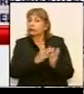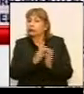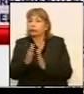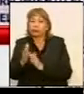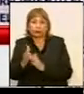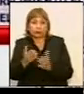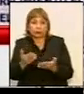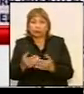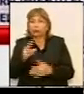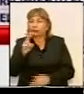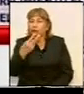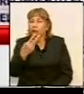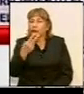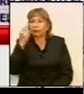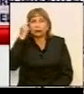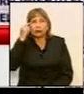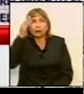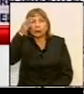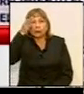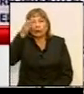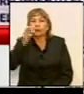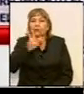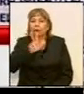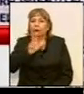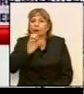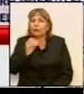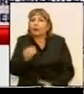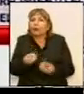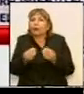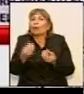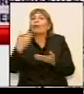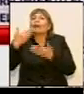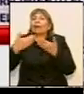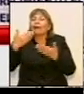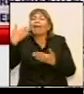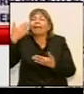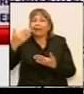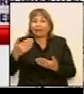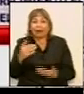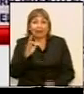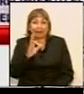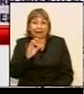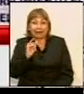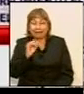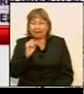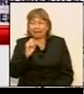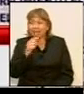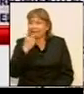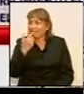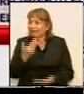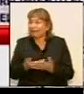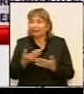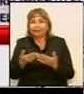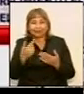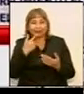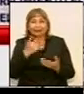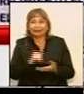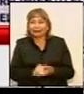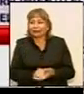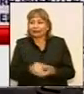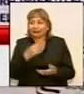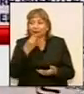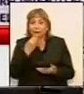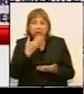al 2030, de cómo irían los ingresos fiscales. Quizá esta es una, si hay que conversar con